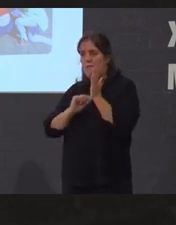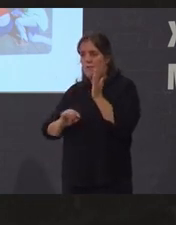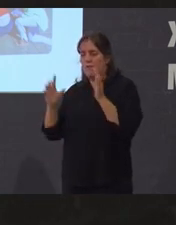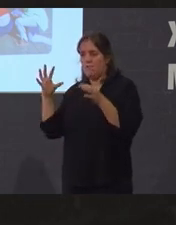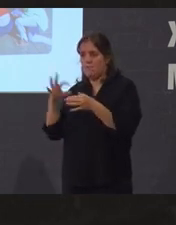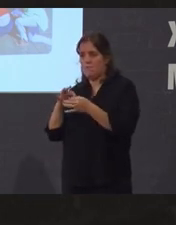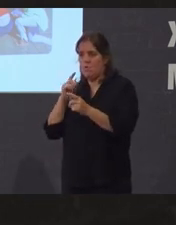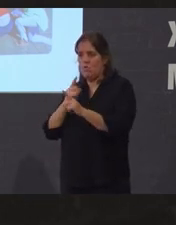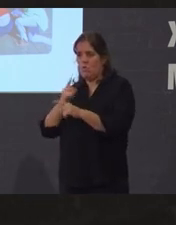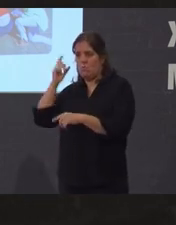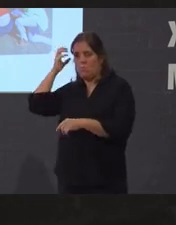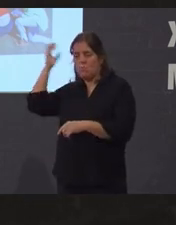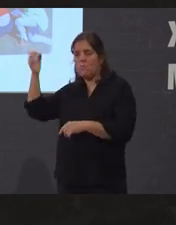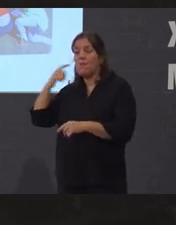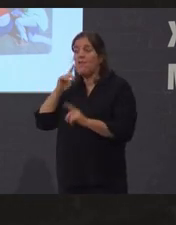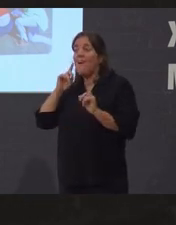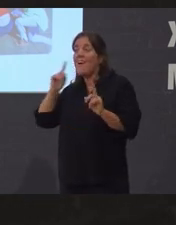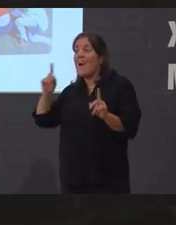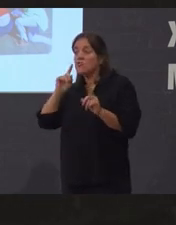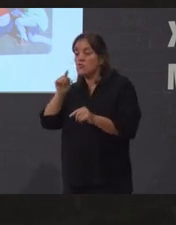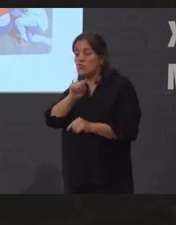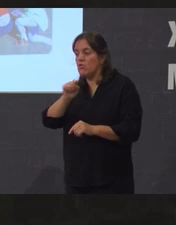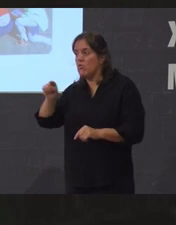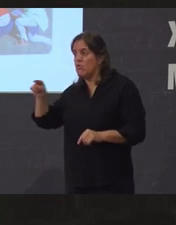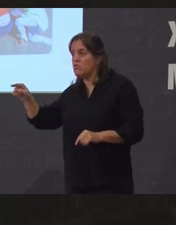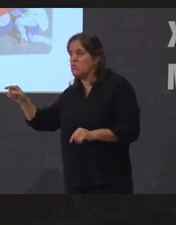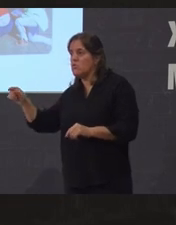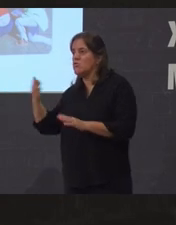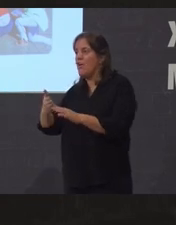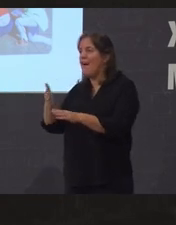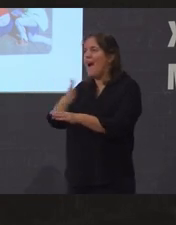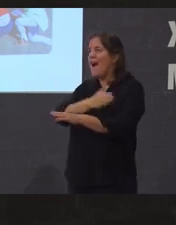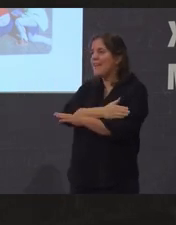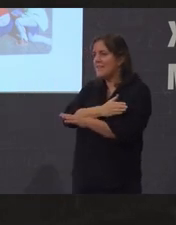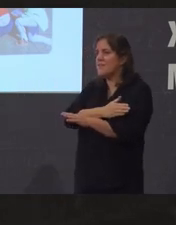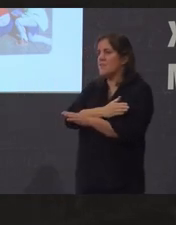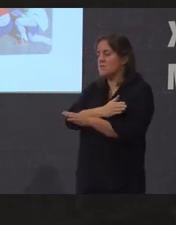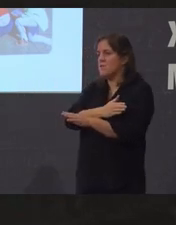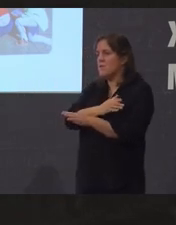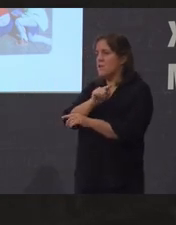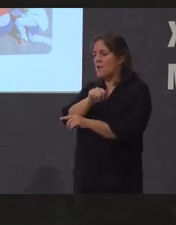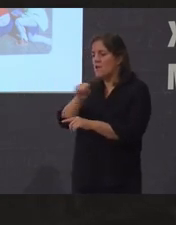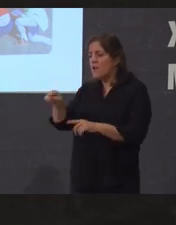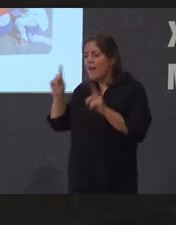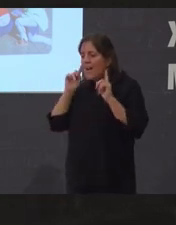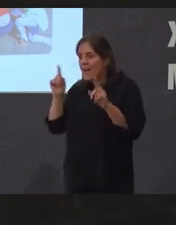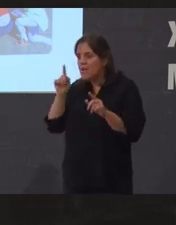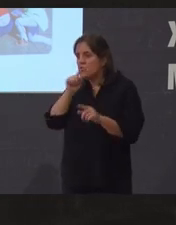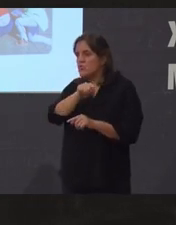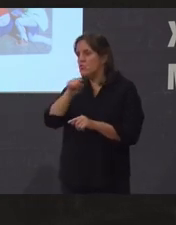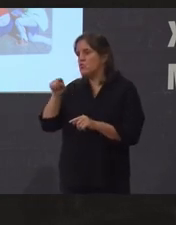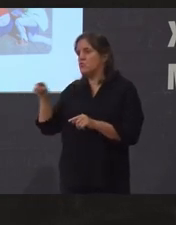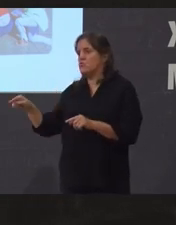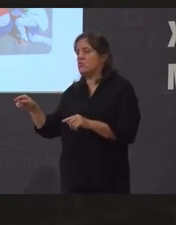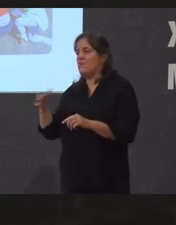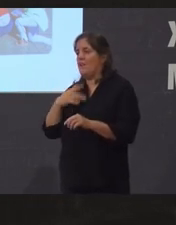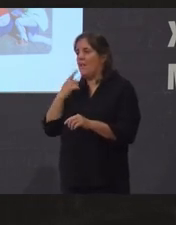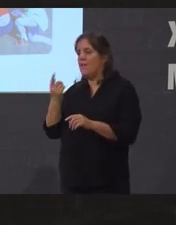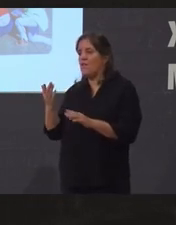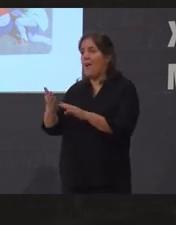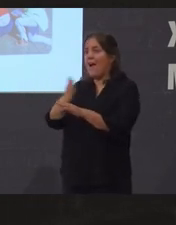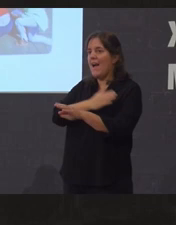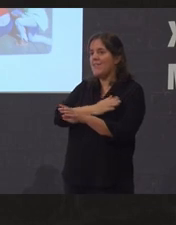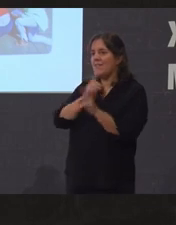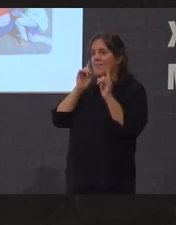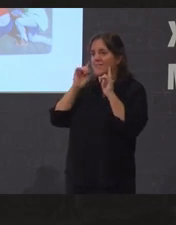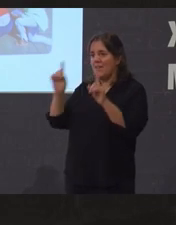Vos estou dicindo casos que son anteriores a que ni siquiera estivera tipificado